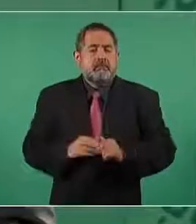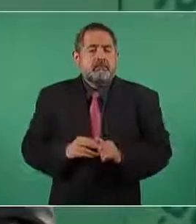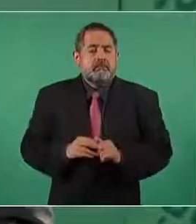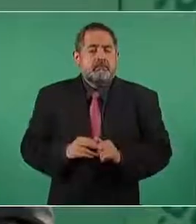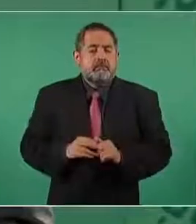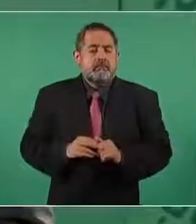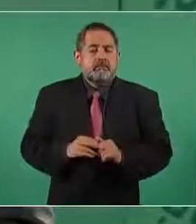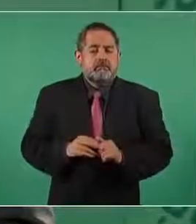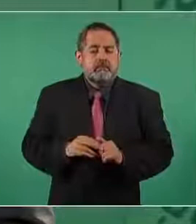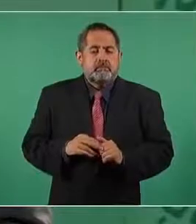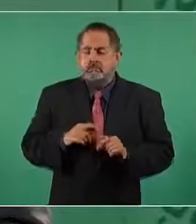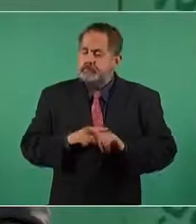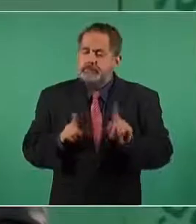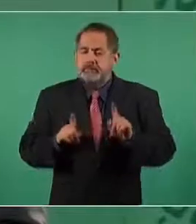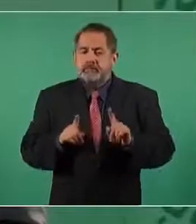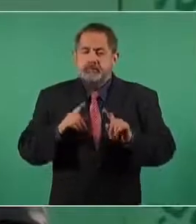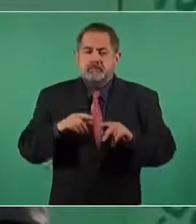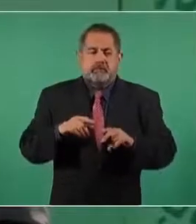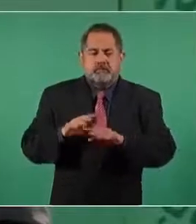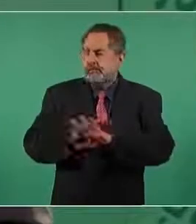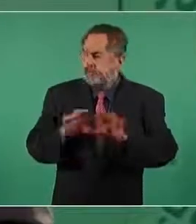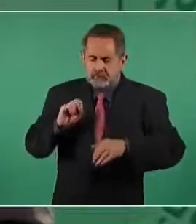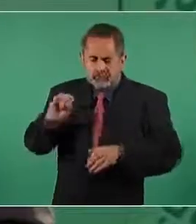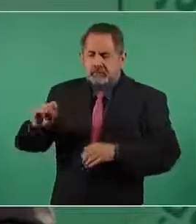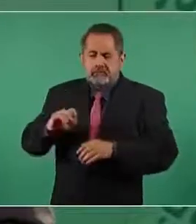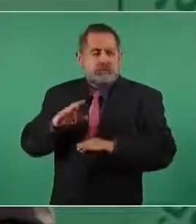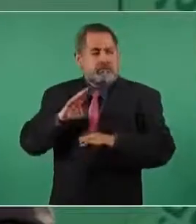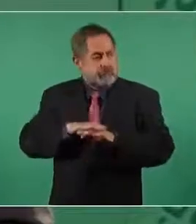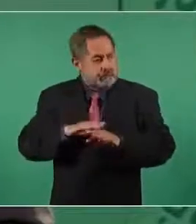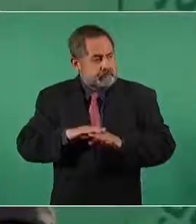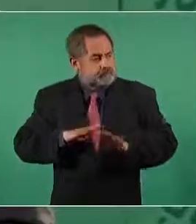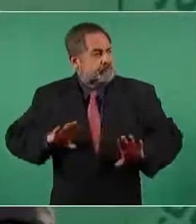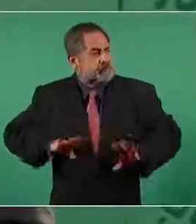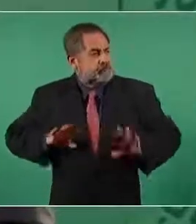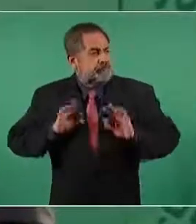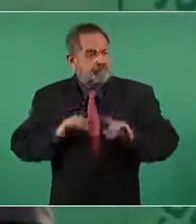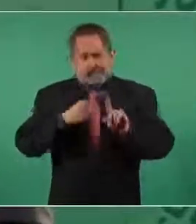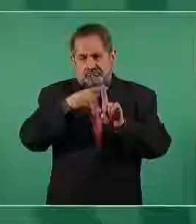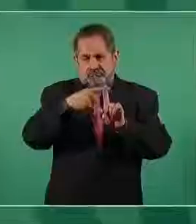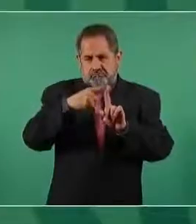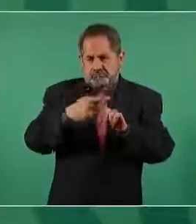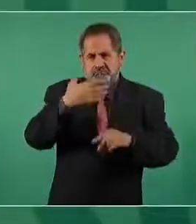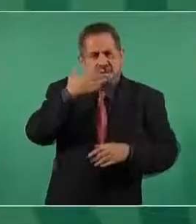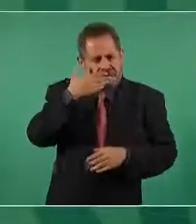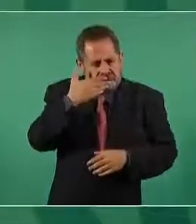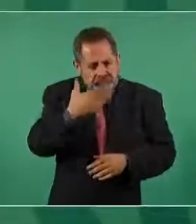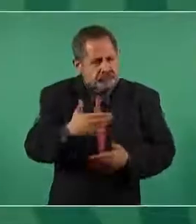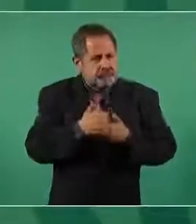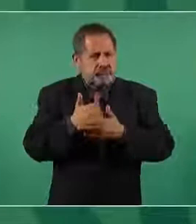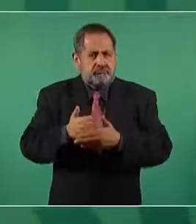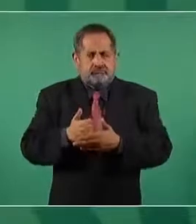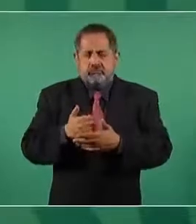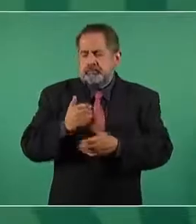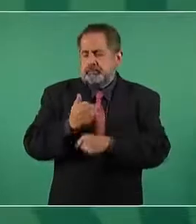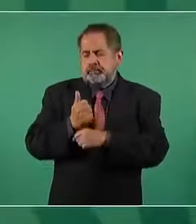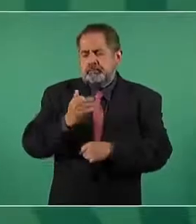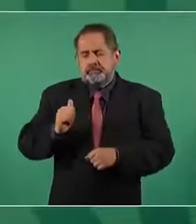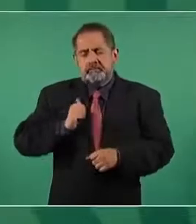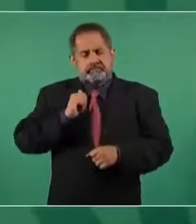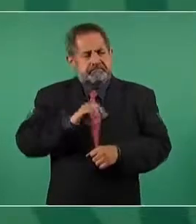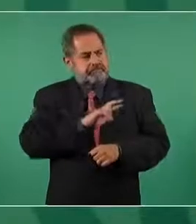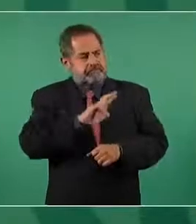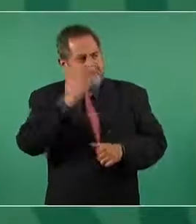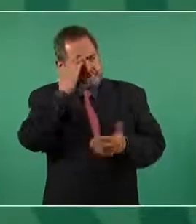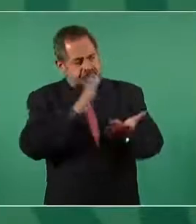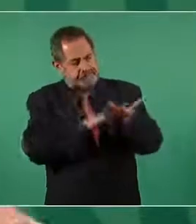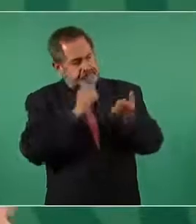en una actitud muy positiva. Quiero aprovechar para hacer este